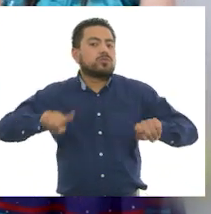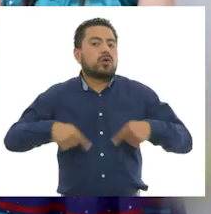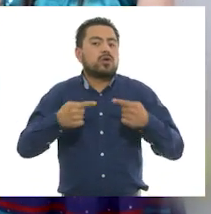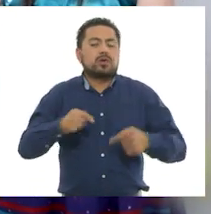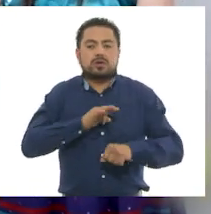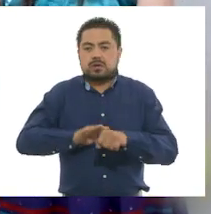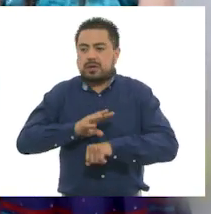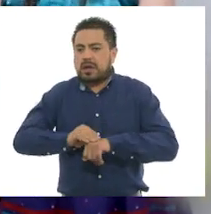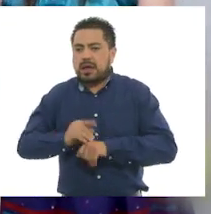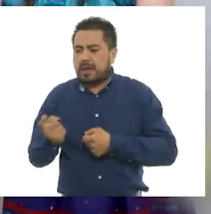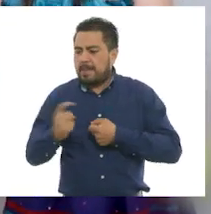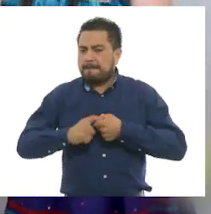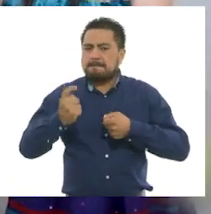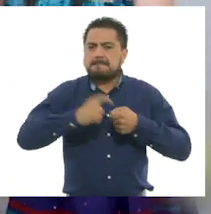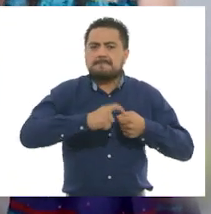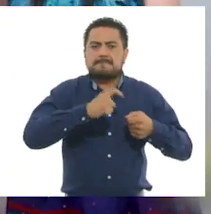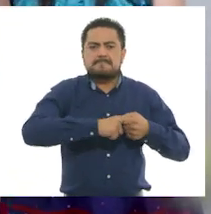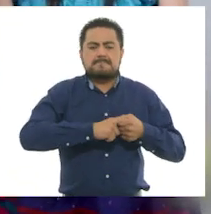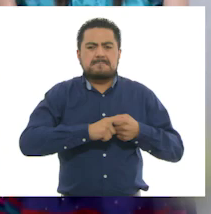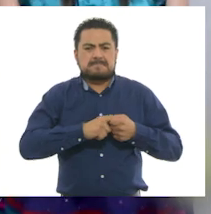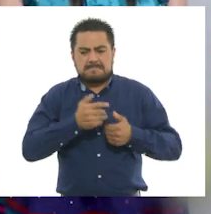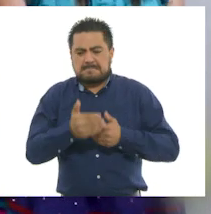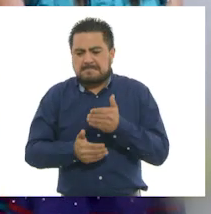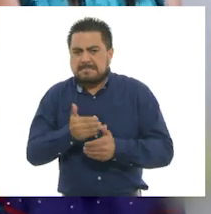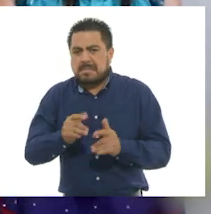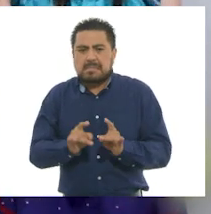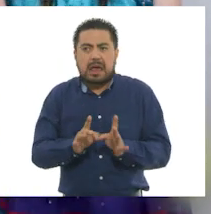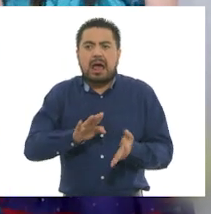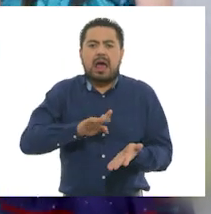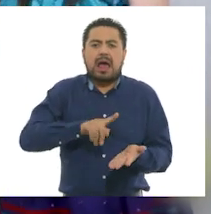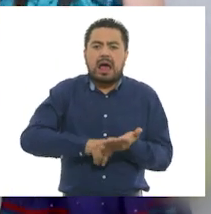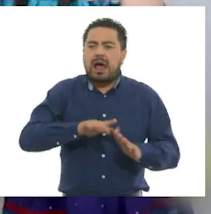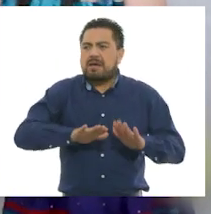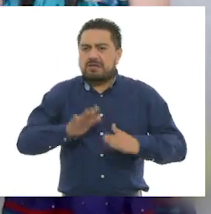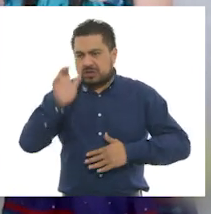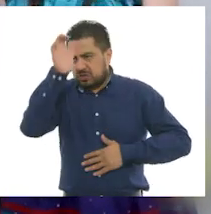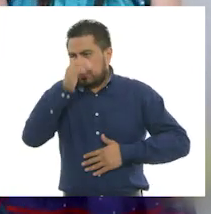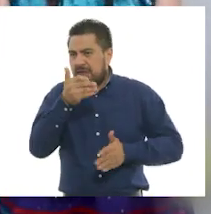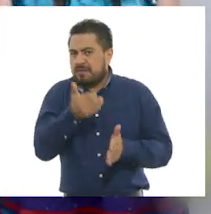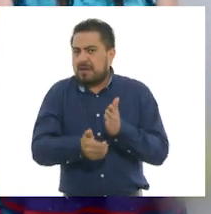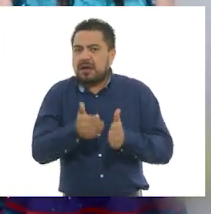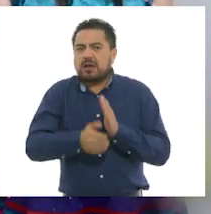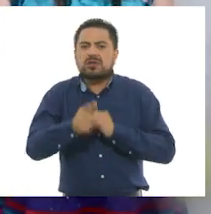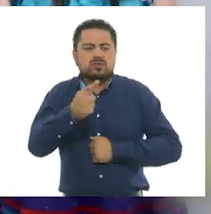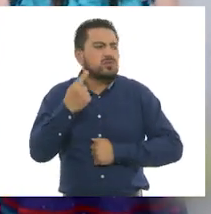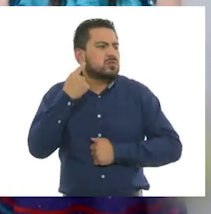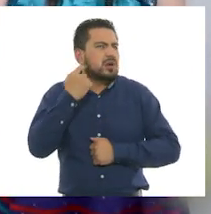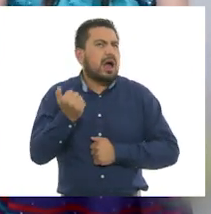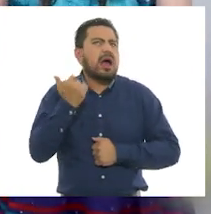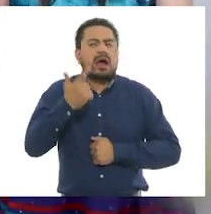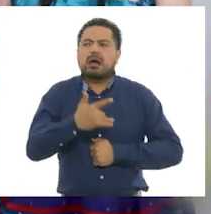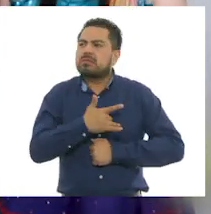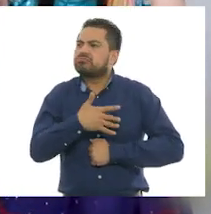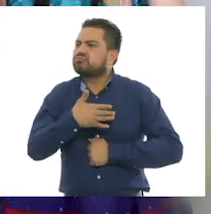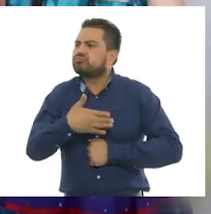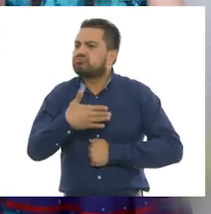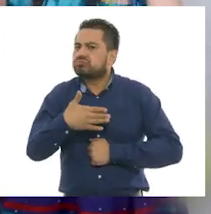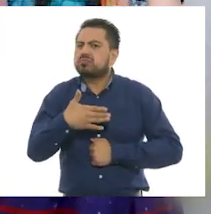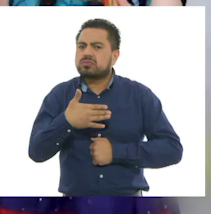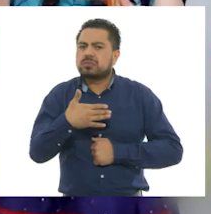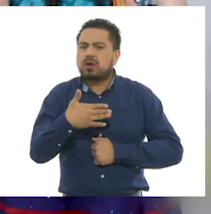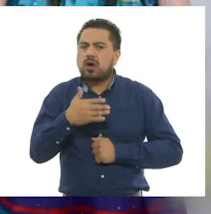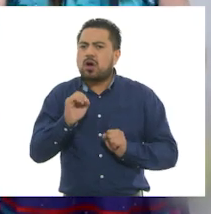que permite que se sumen de manera lúdica y en ocasiones hasta de forma inconsciente. Escuchas algún pulso, ritmo